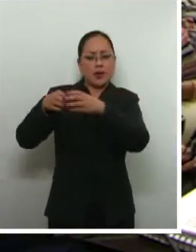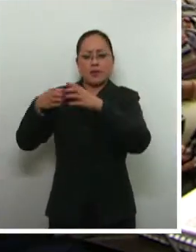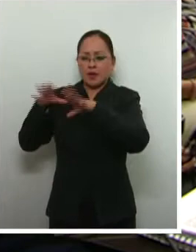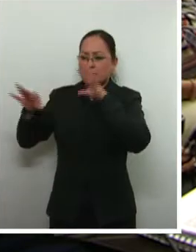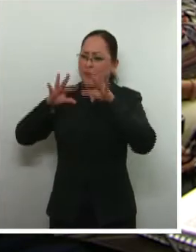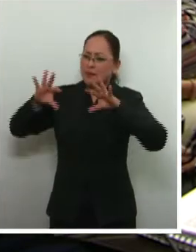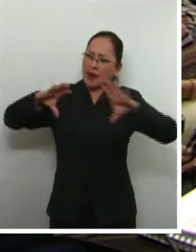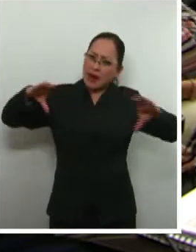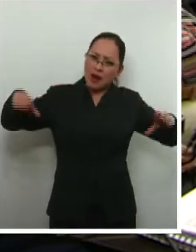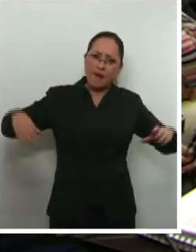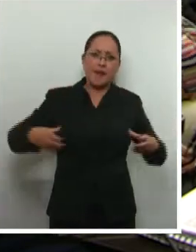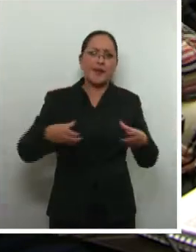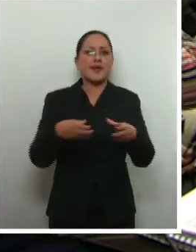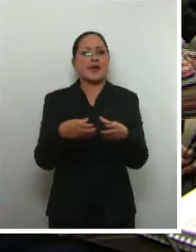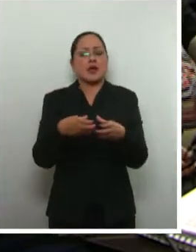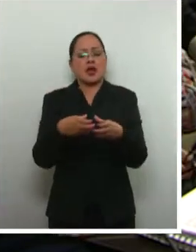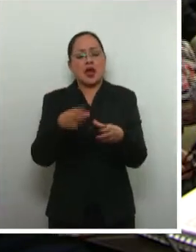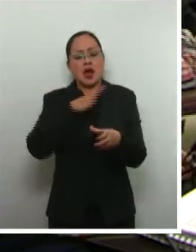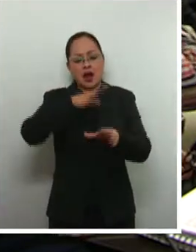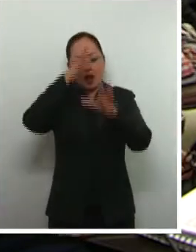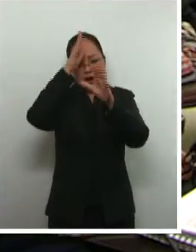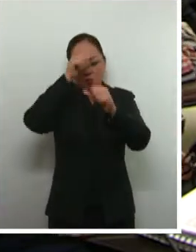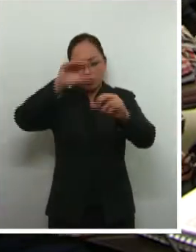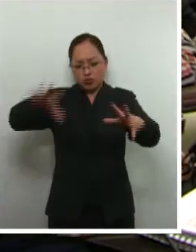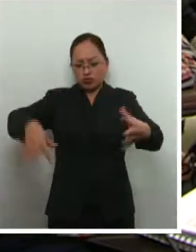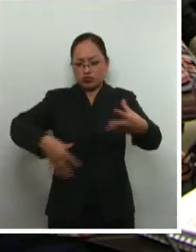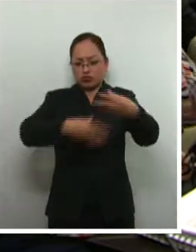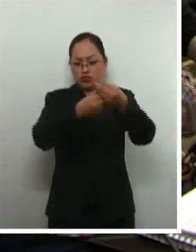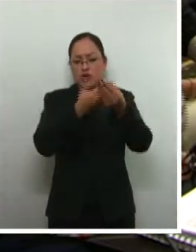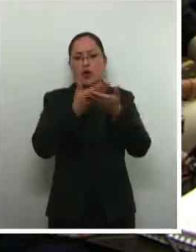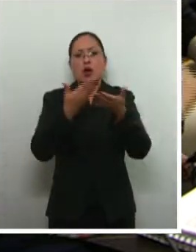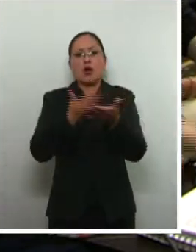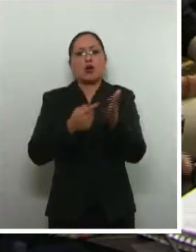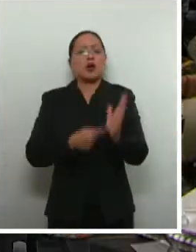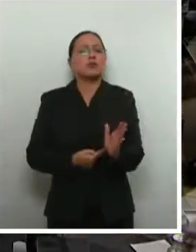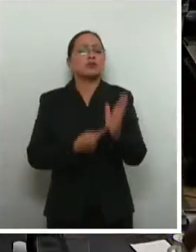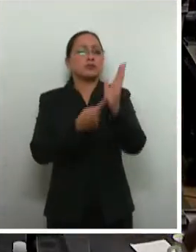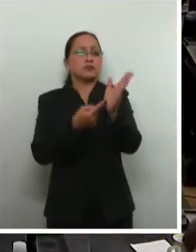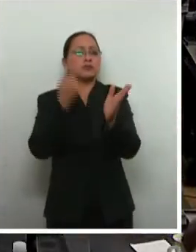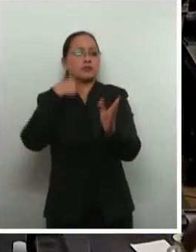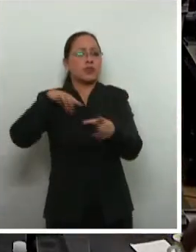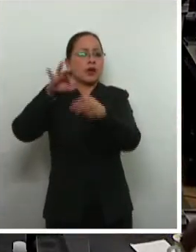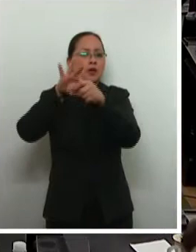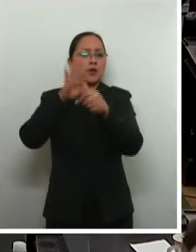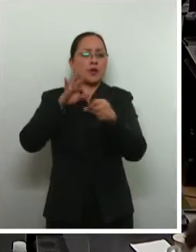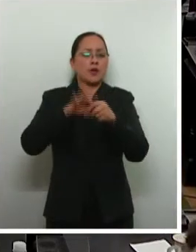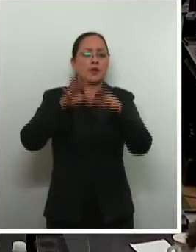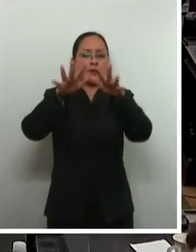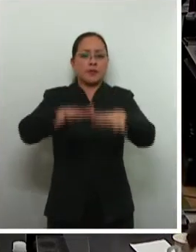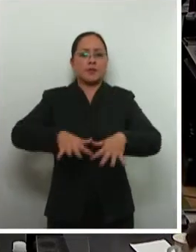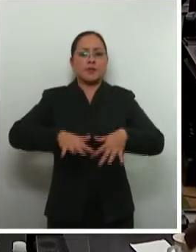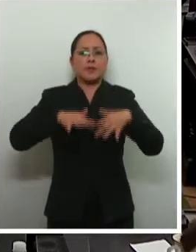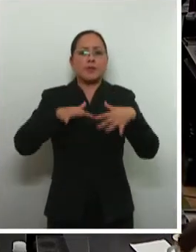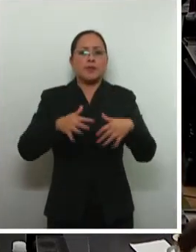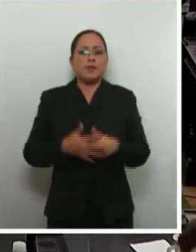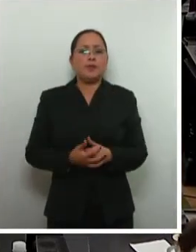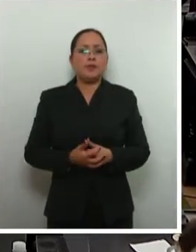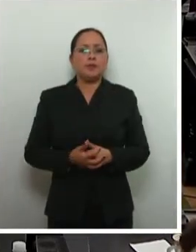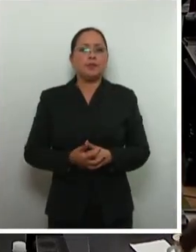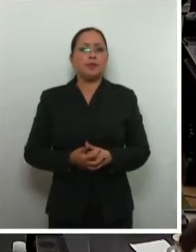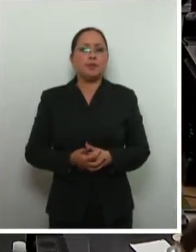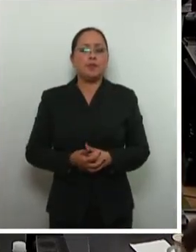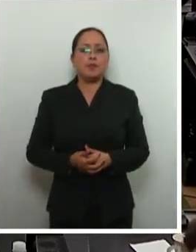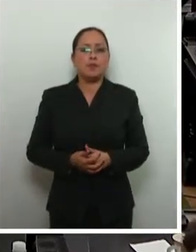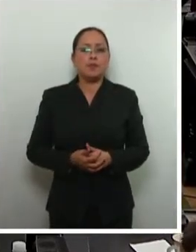parlamentarios, por lo que se llegó a este consenso y es lo que está a consideración del Pleno en estos